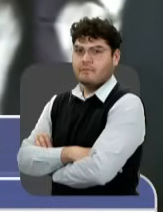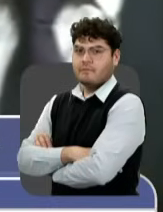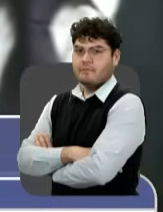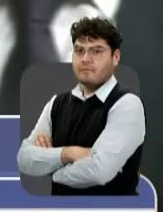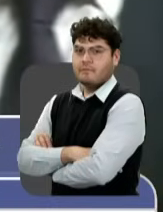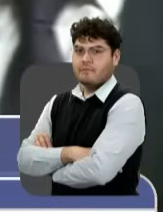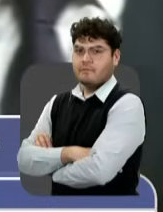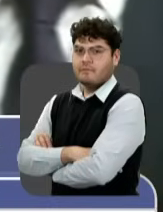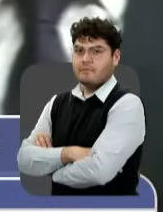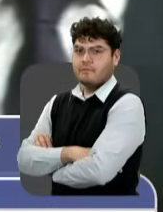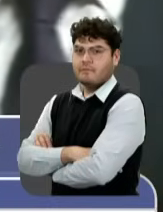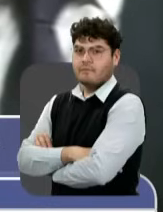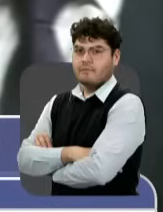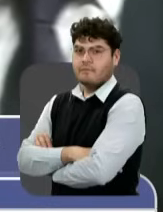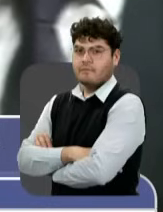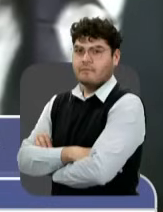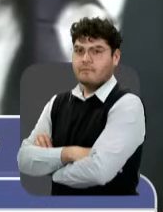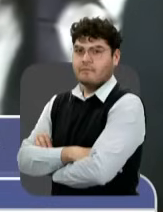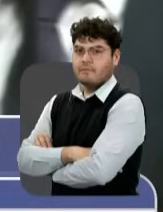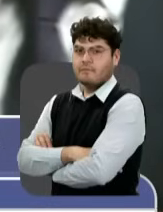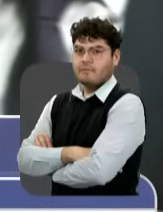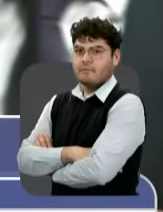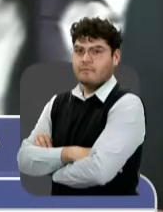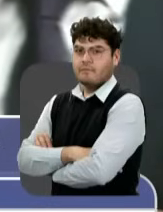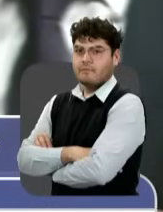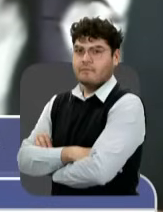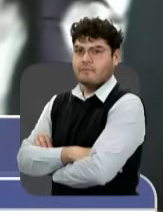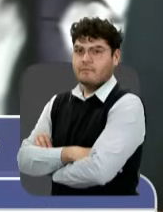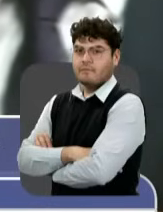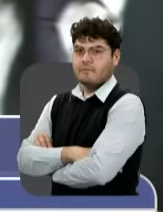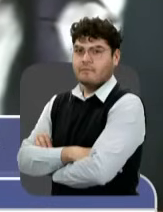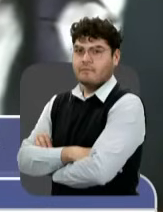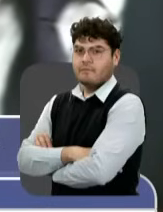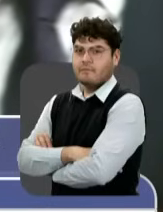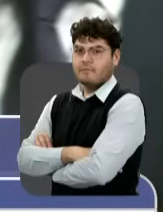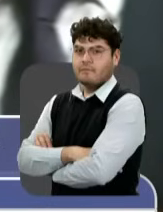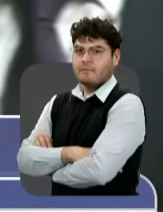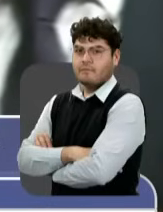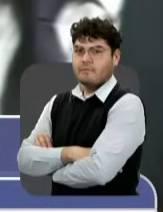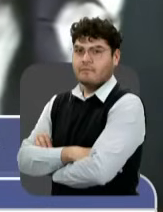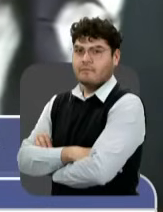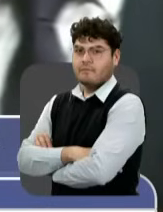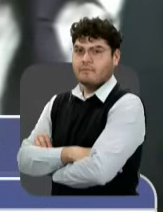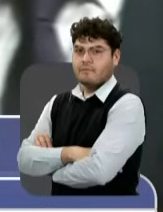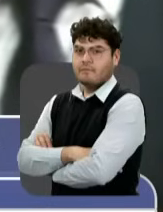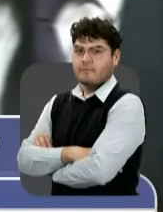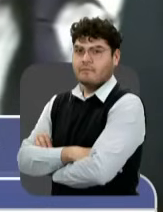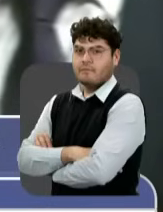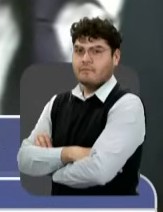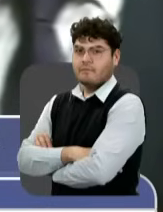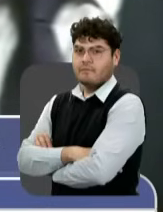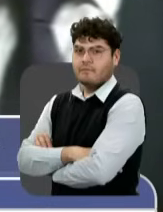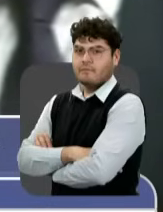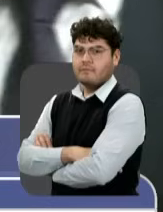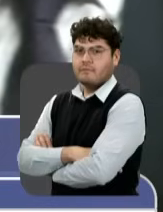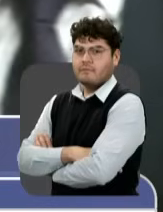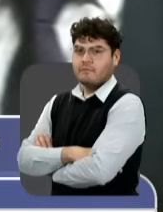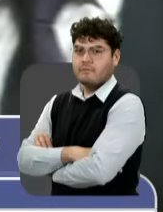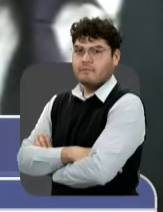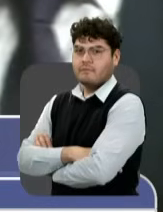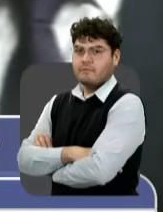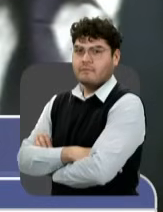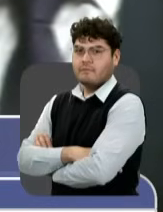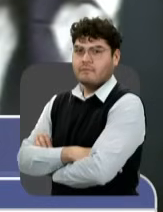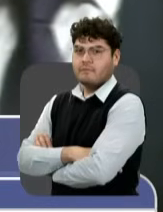Villalobos y ella solamente se limitó a señalar que, denme permiso, yo vengo a cumplir con mi deber. Así que no se emitieron mayores declaraciones. Al